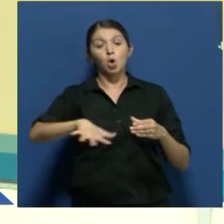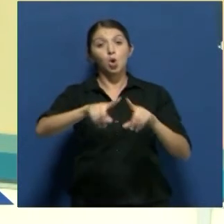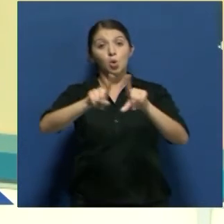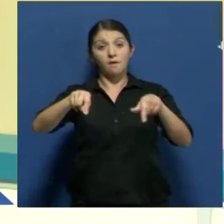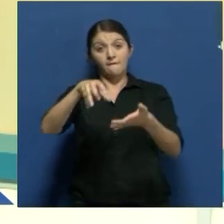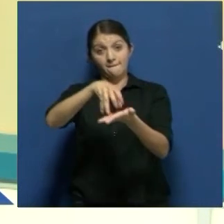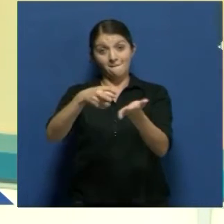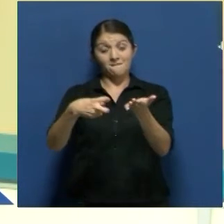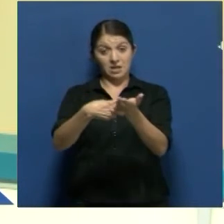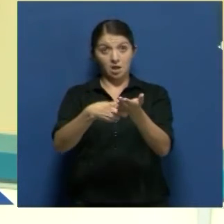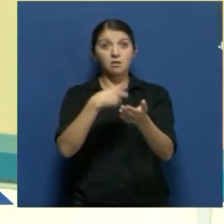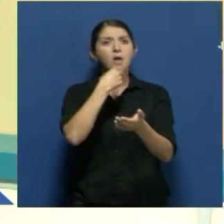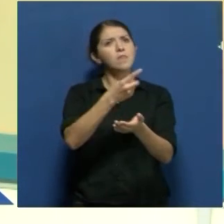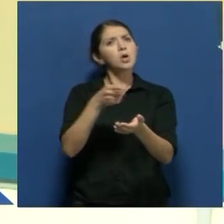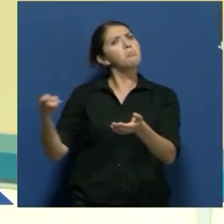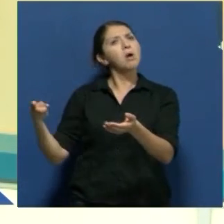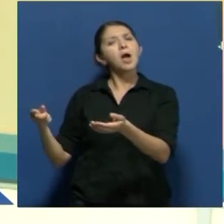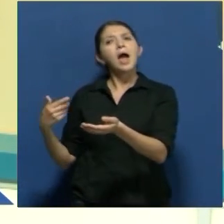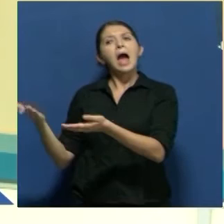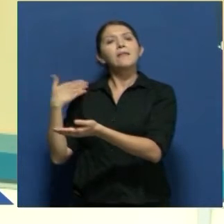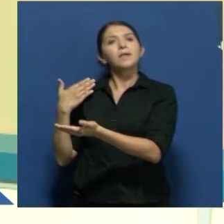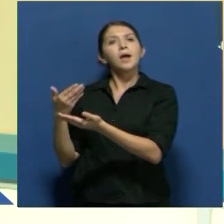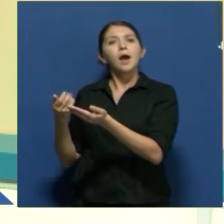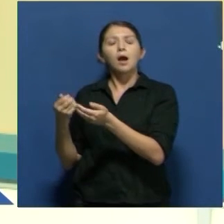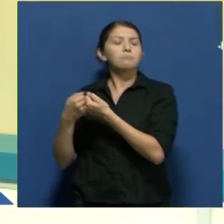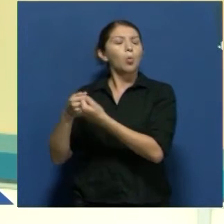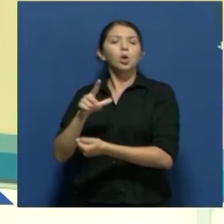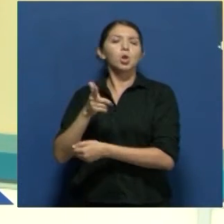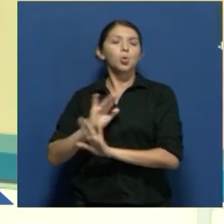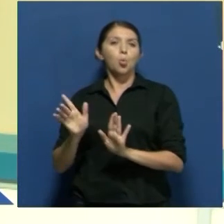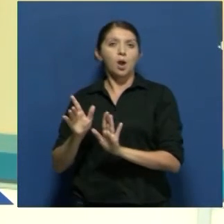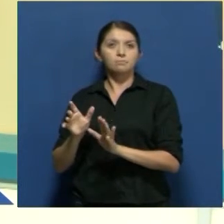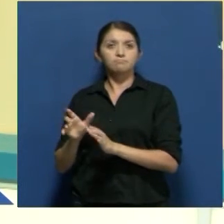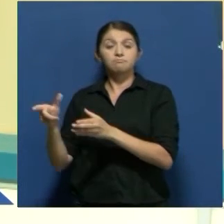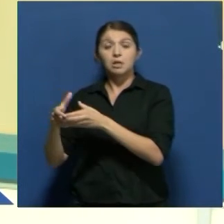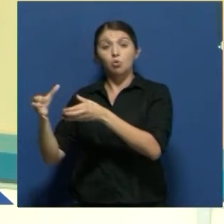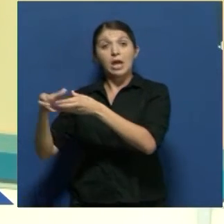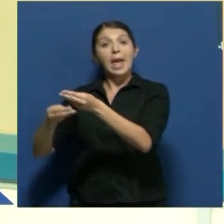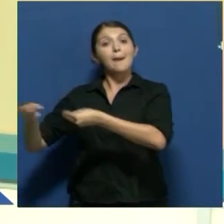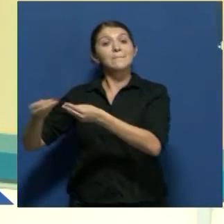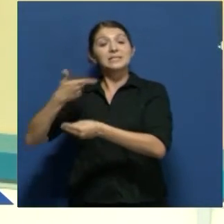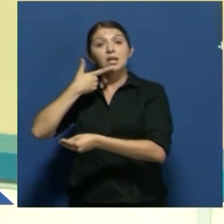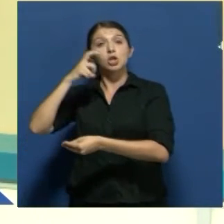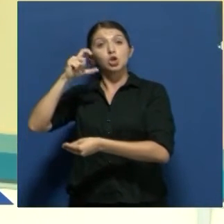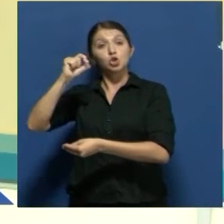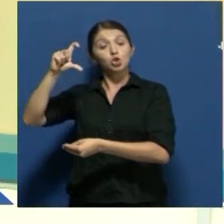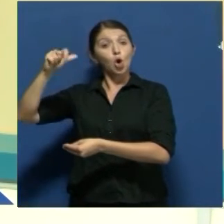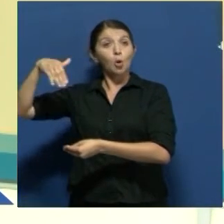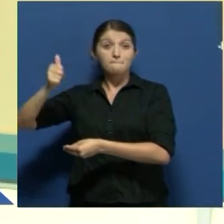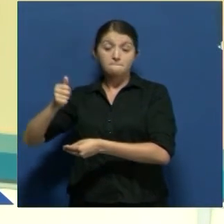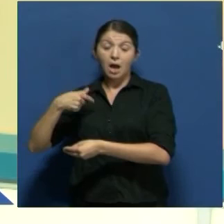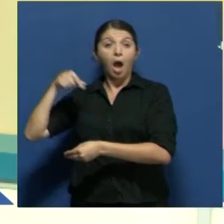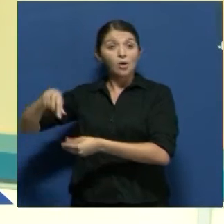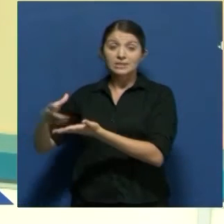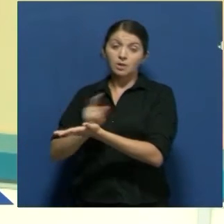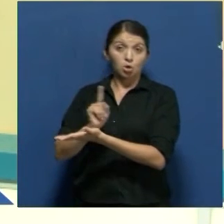diciendo no aceptamos la primera oferta de la empresa Sogma, pero inmediatamente aceptaríamos otra. Inmediatamente apareció